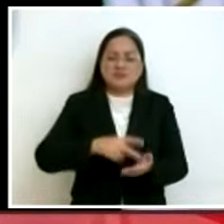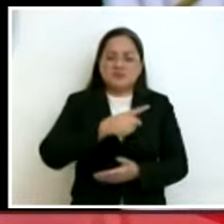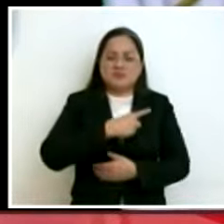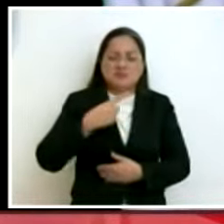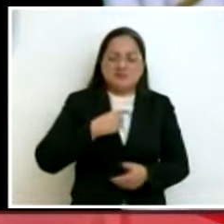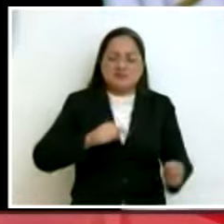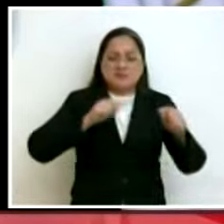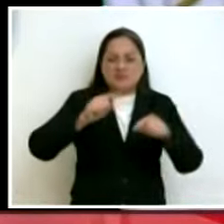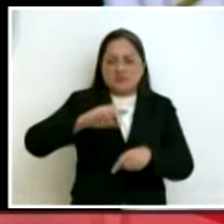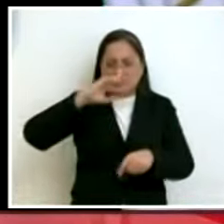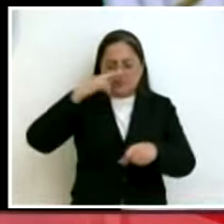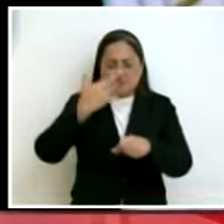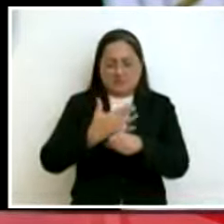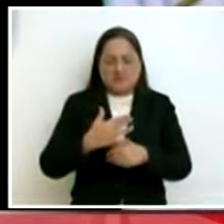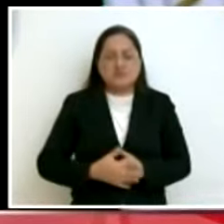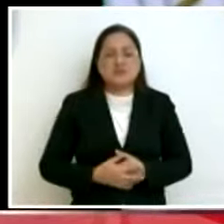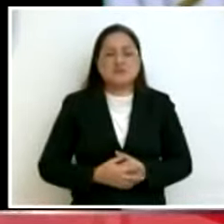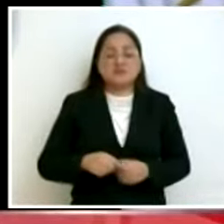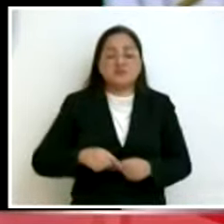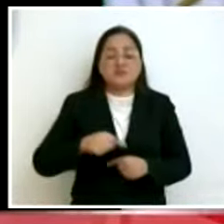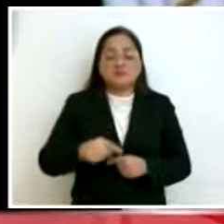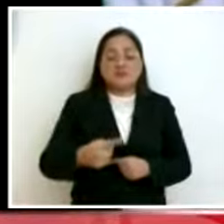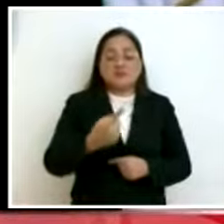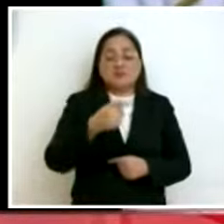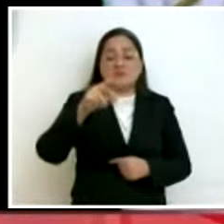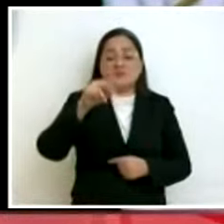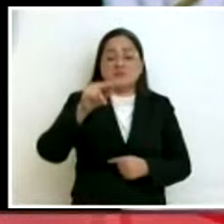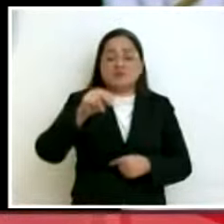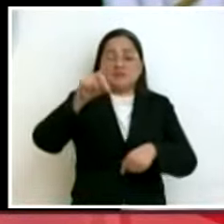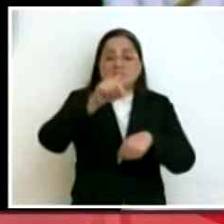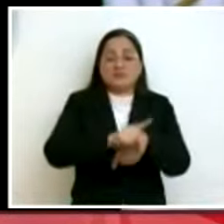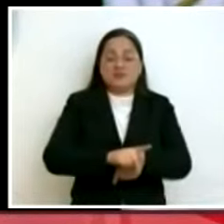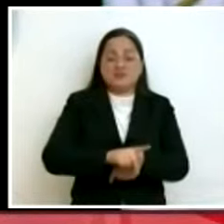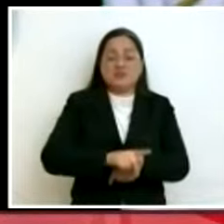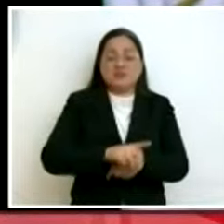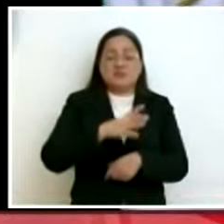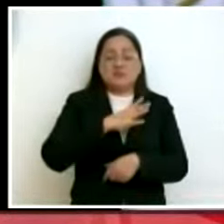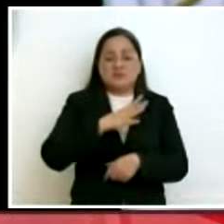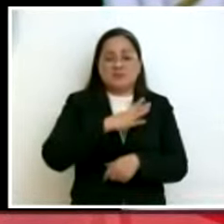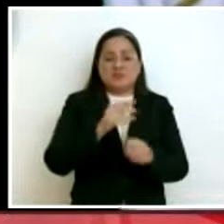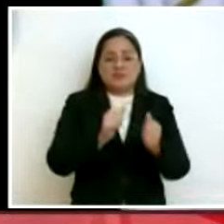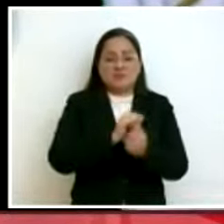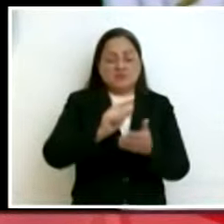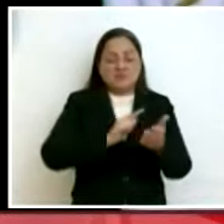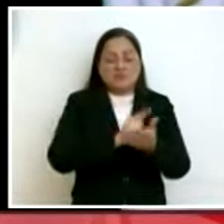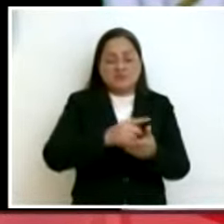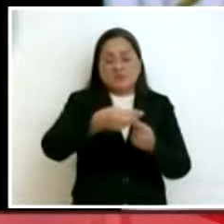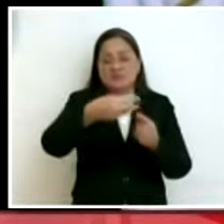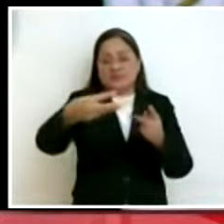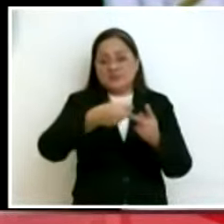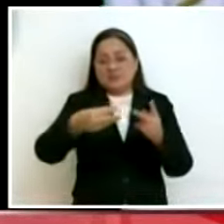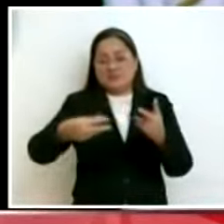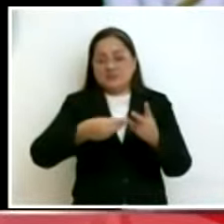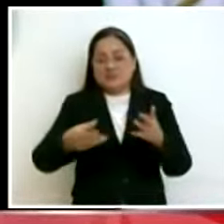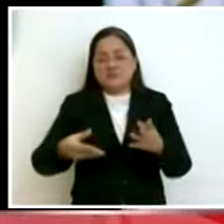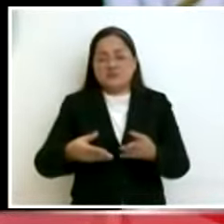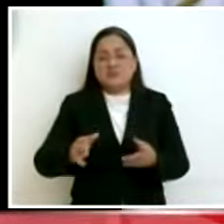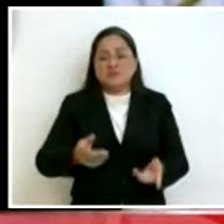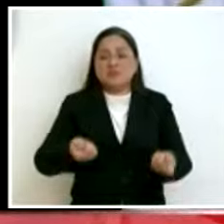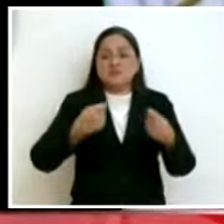responsabilidad en los próximos 180 días tendremos a través de las leyes de secundarias